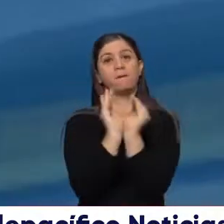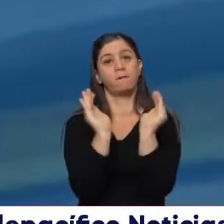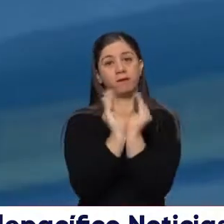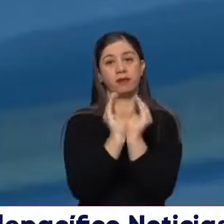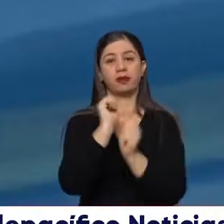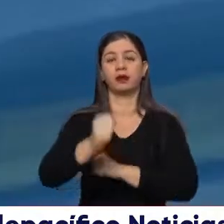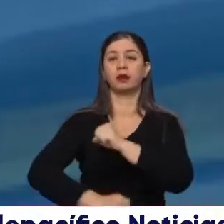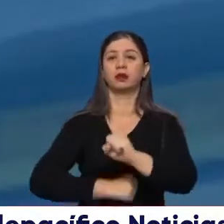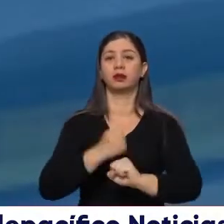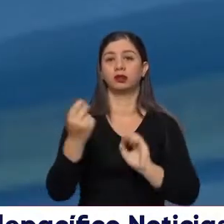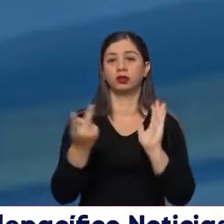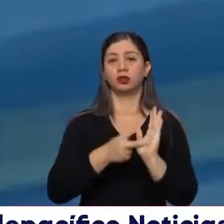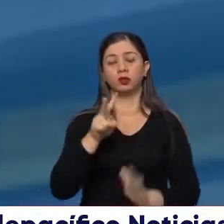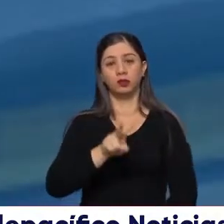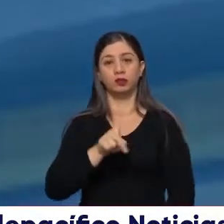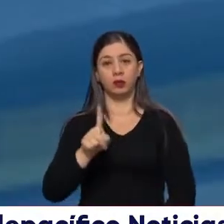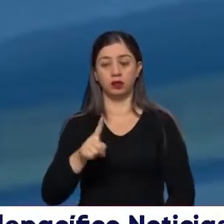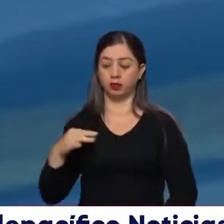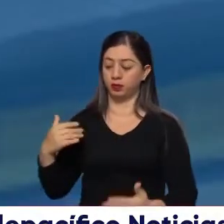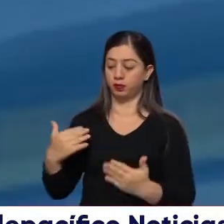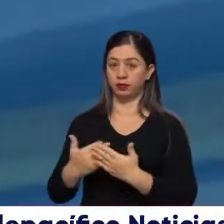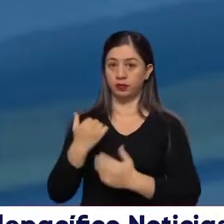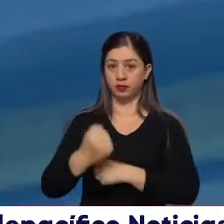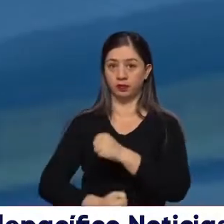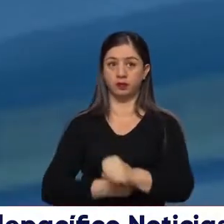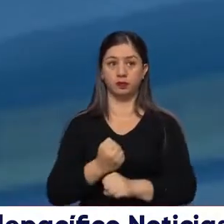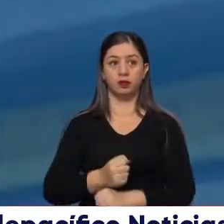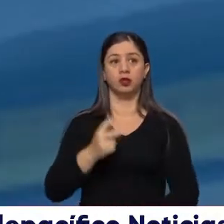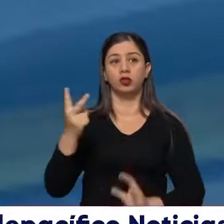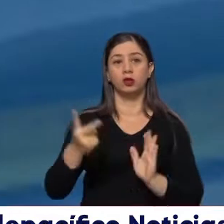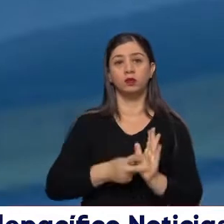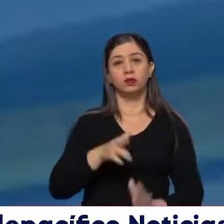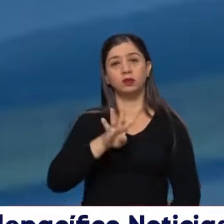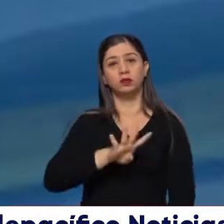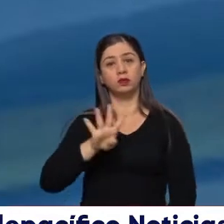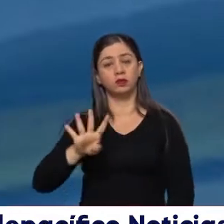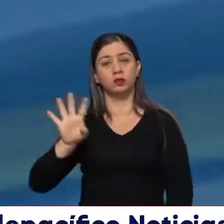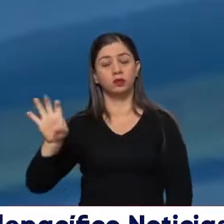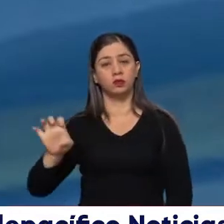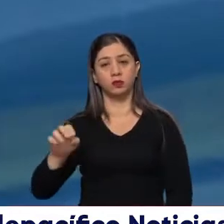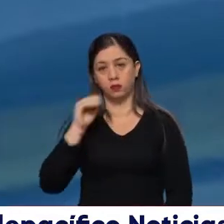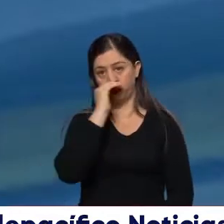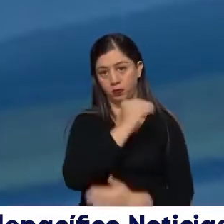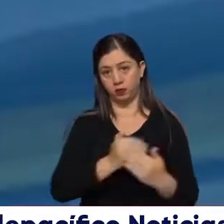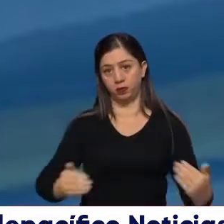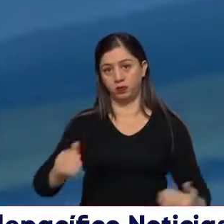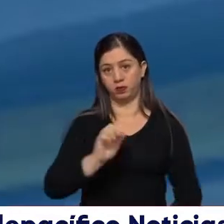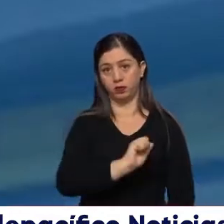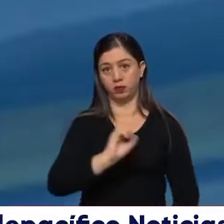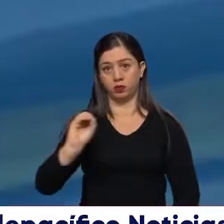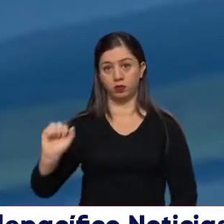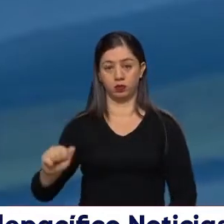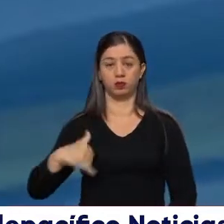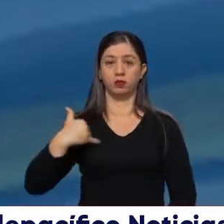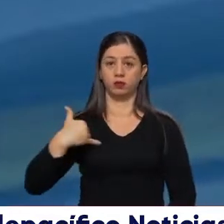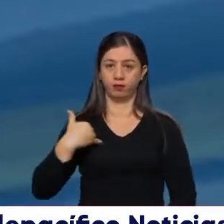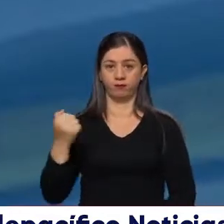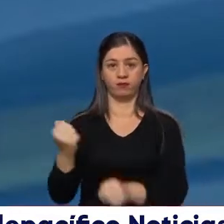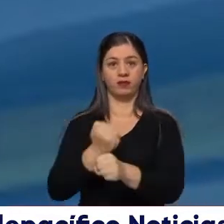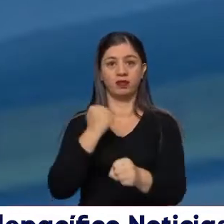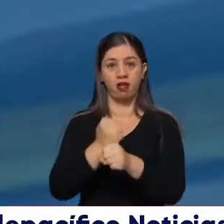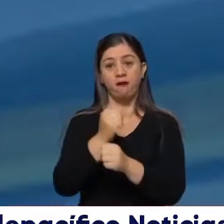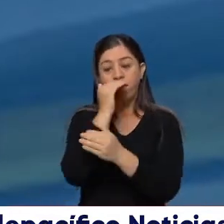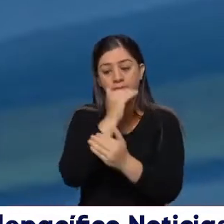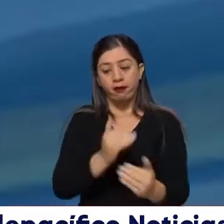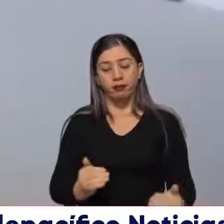durante el 2021 y lo corrido de este año, 2.449 niños, niñas y adolescentes fueron hallados en situación de trabajo infantil